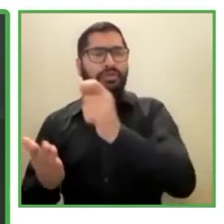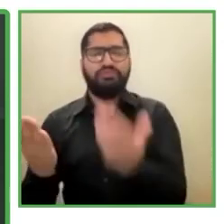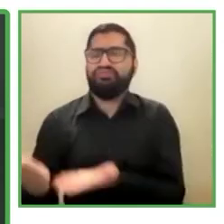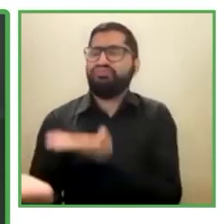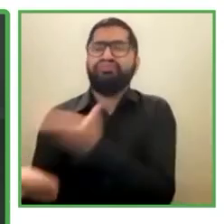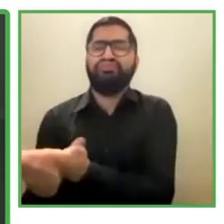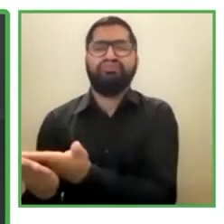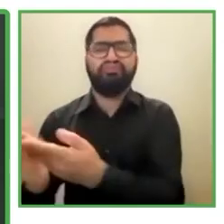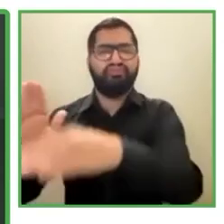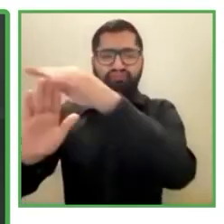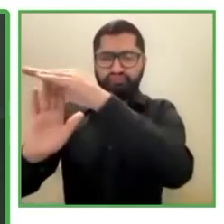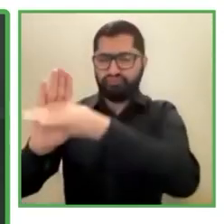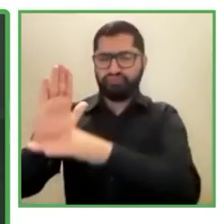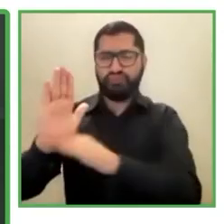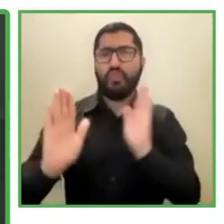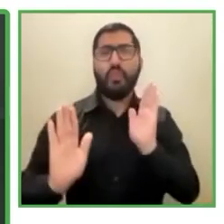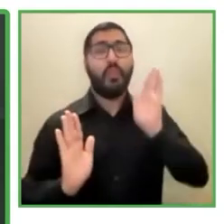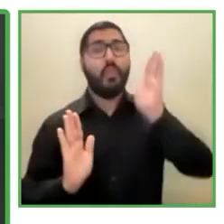declaración,